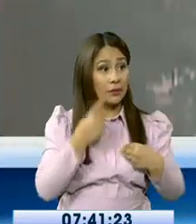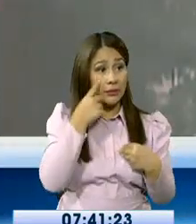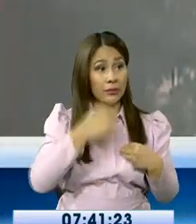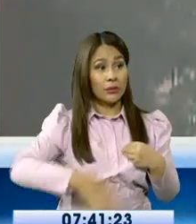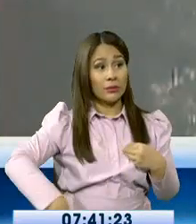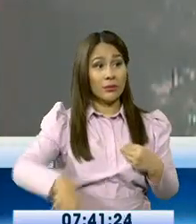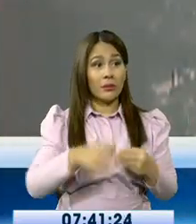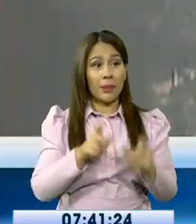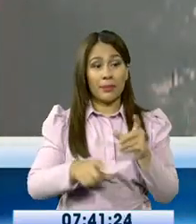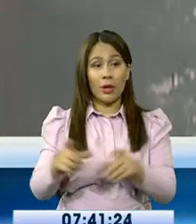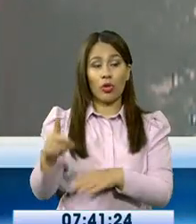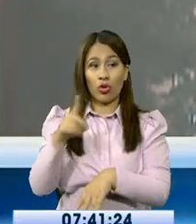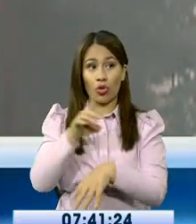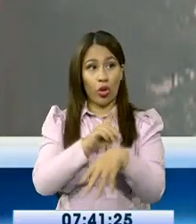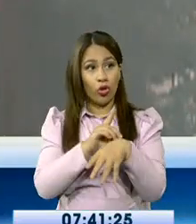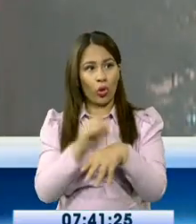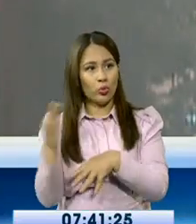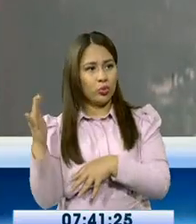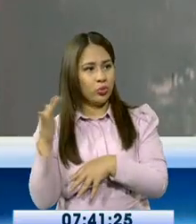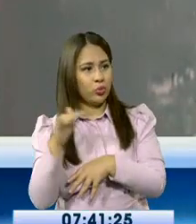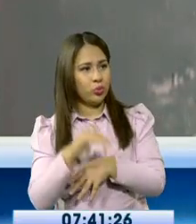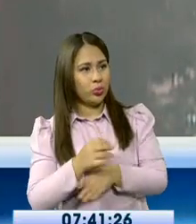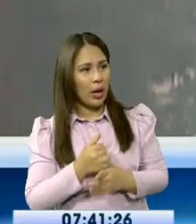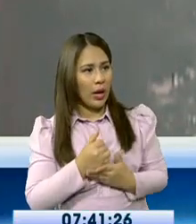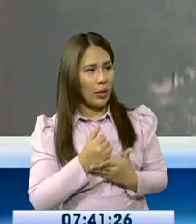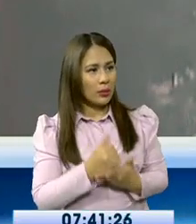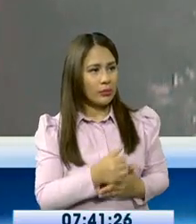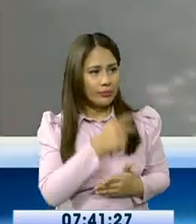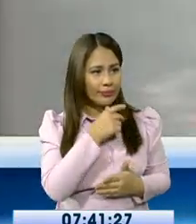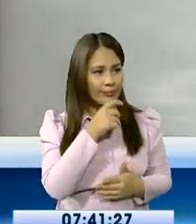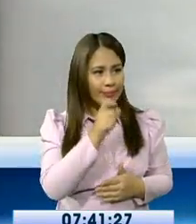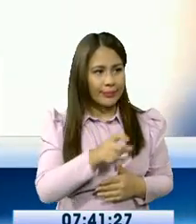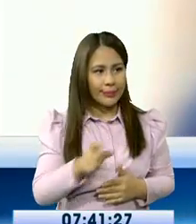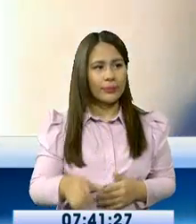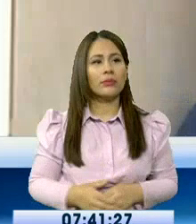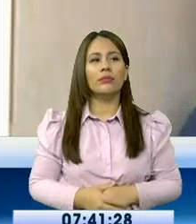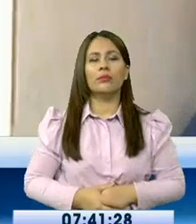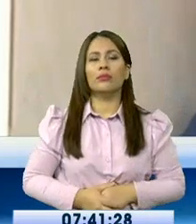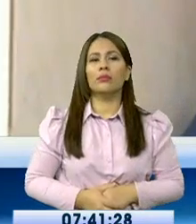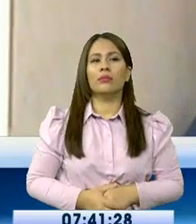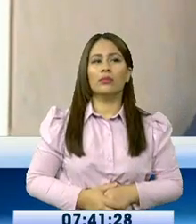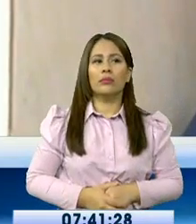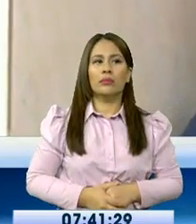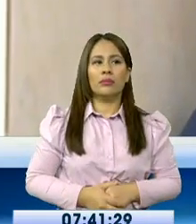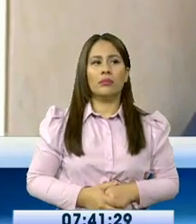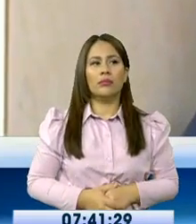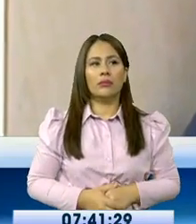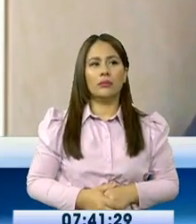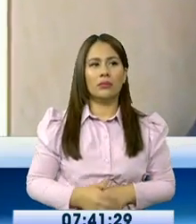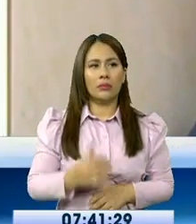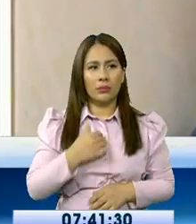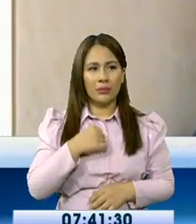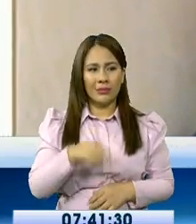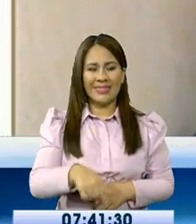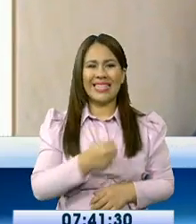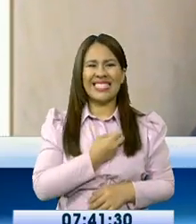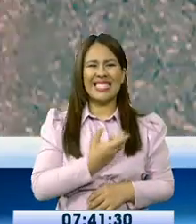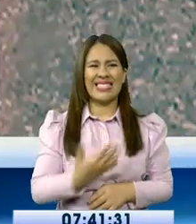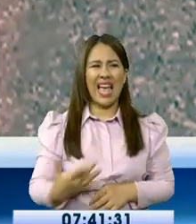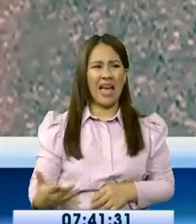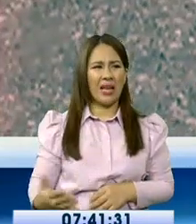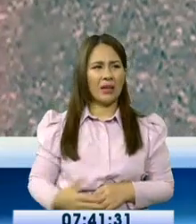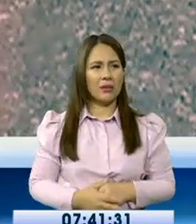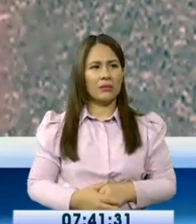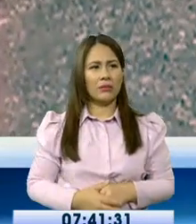ambulancia le daban prioridades a los pasajeros. Pero yo le digo, pero véalo, que él es el que está sangrando, él es el que está más mal de todo.